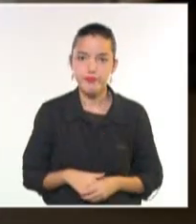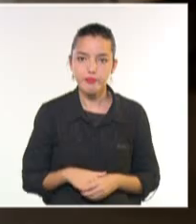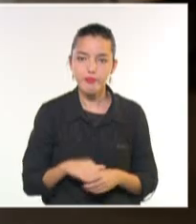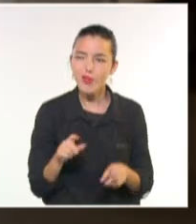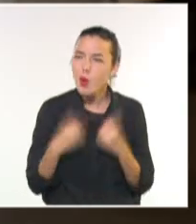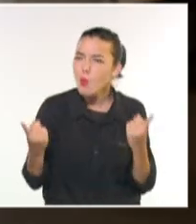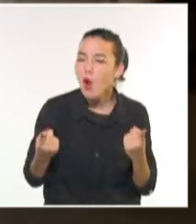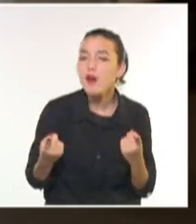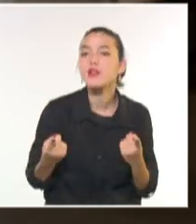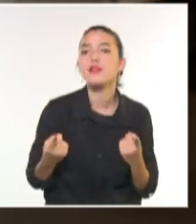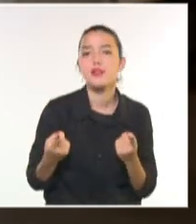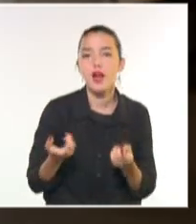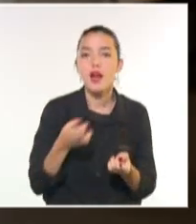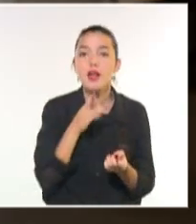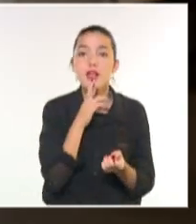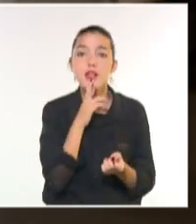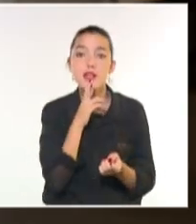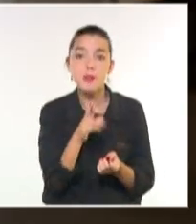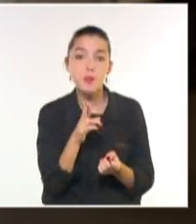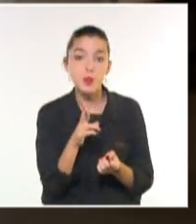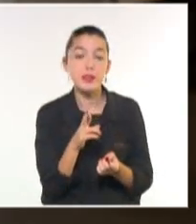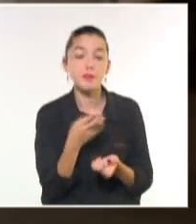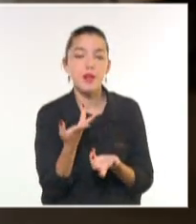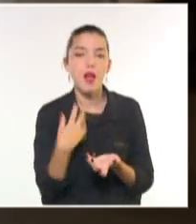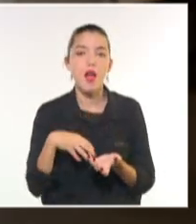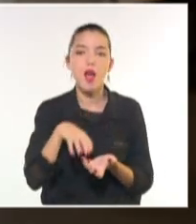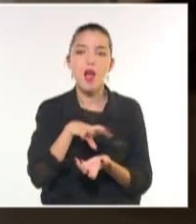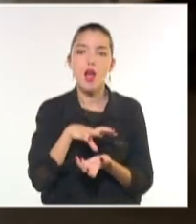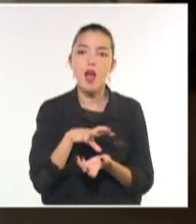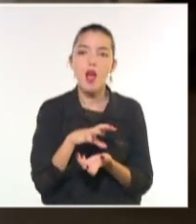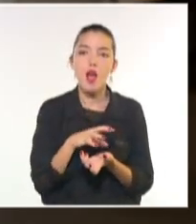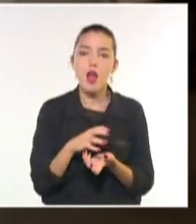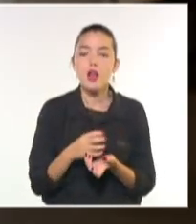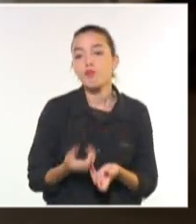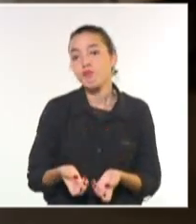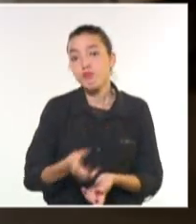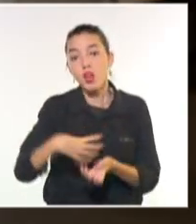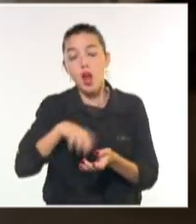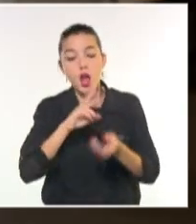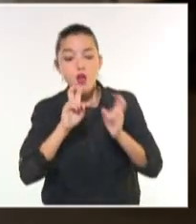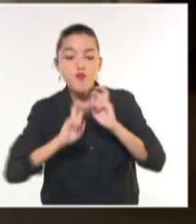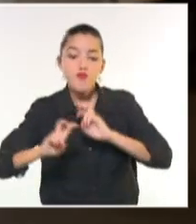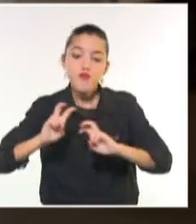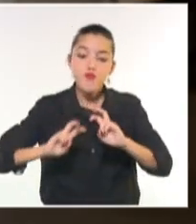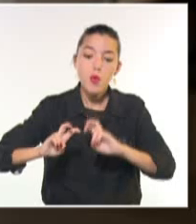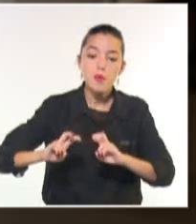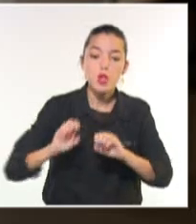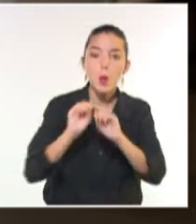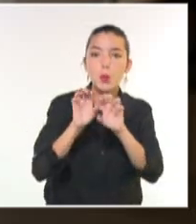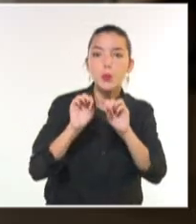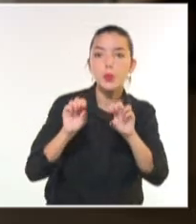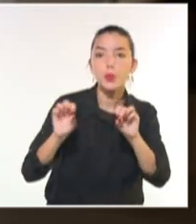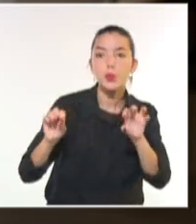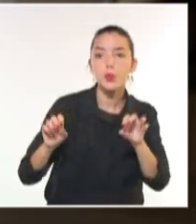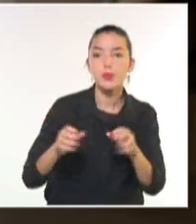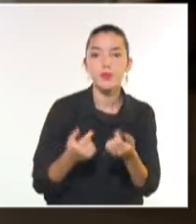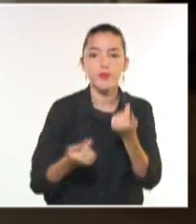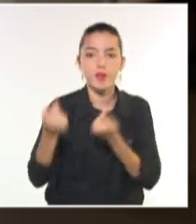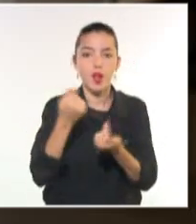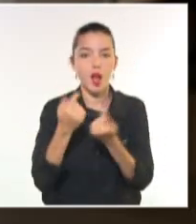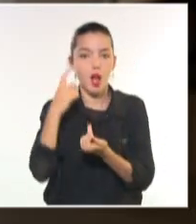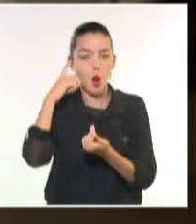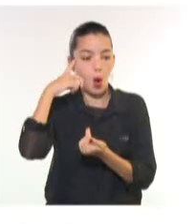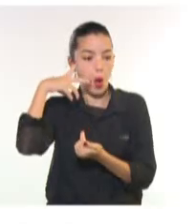respuesta tiene que ver con la búsqueda de contenidos que se hagan virales. Los algoritmos priorizan muchas veces lo que llama la atención, aunque